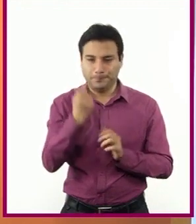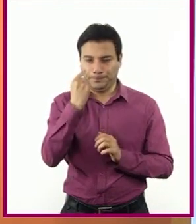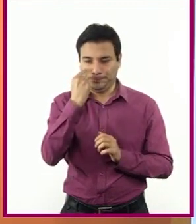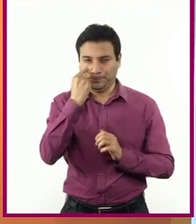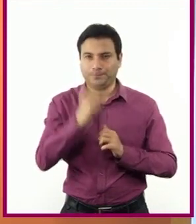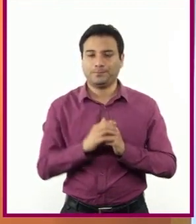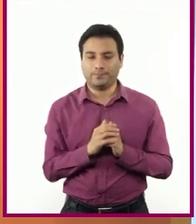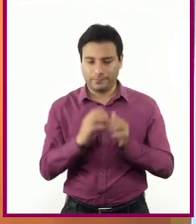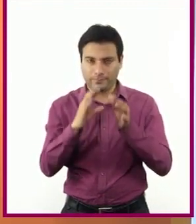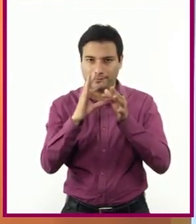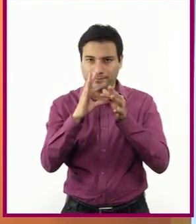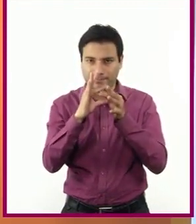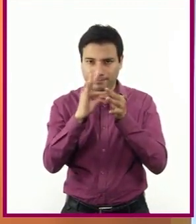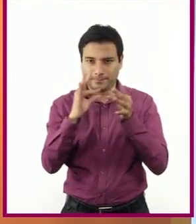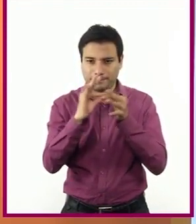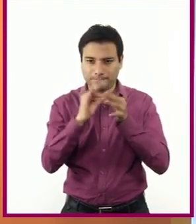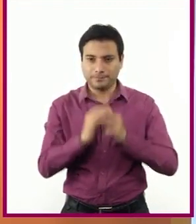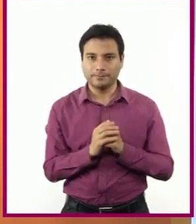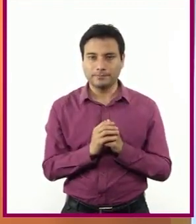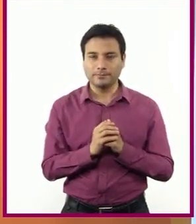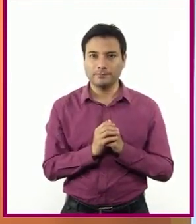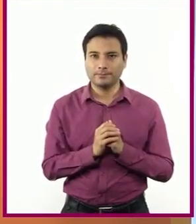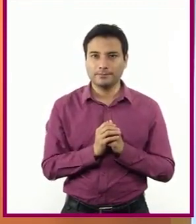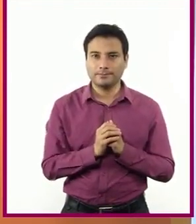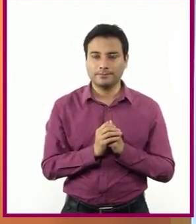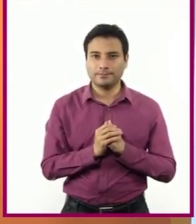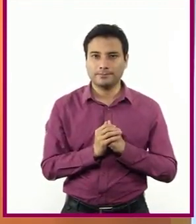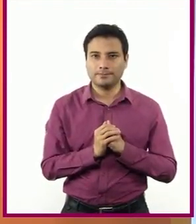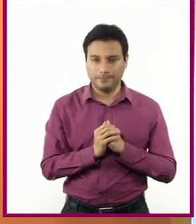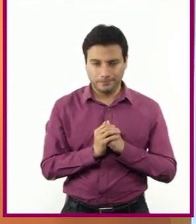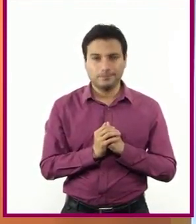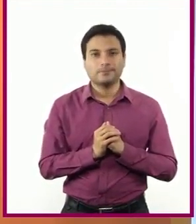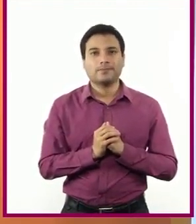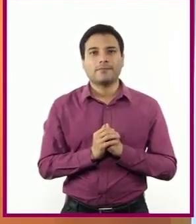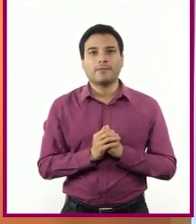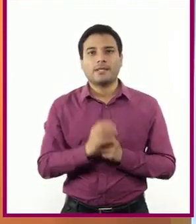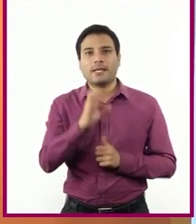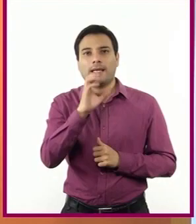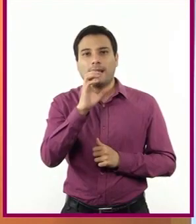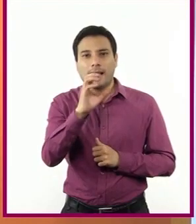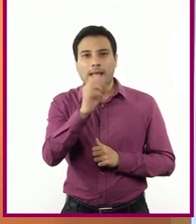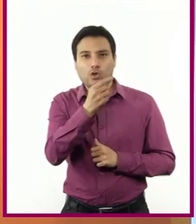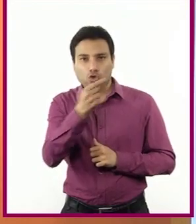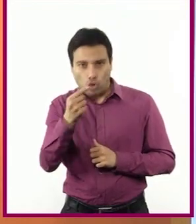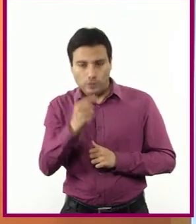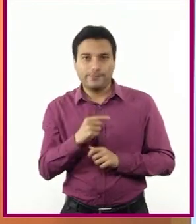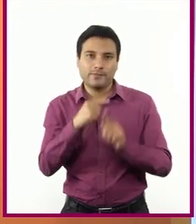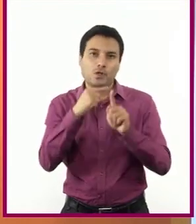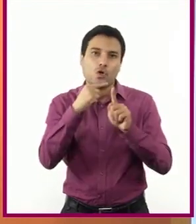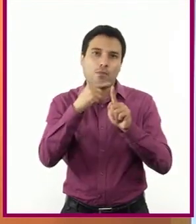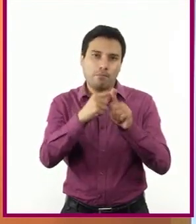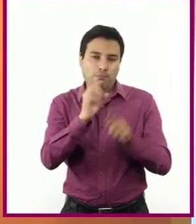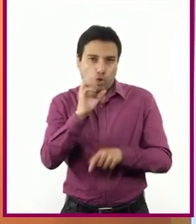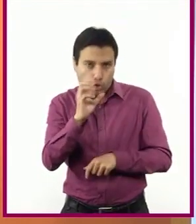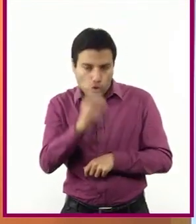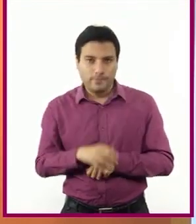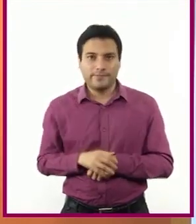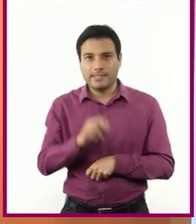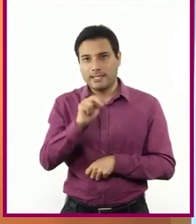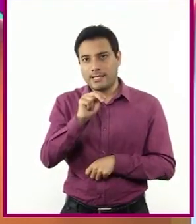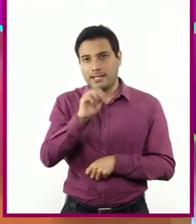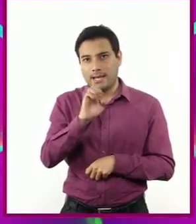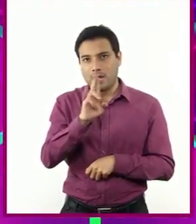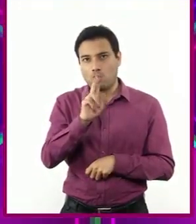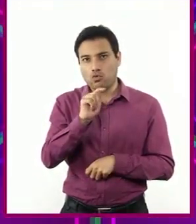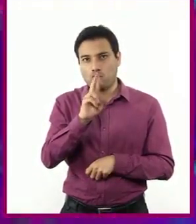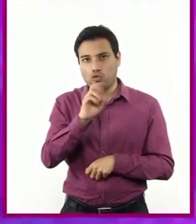con exponente negativo de las masas del electrón, del protón y del neutrón, y utilizar la generalización que hemos